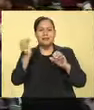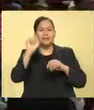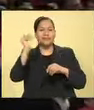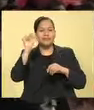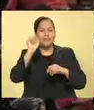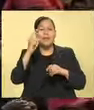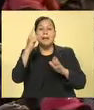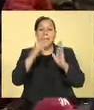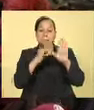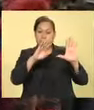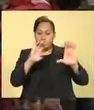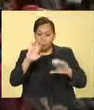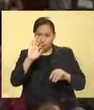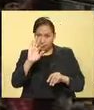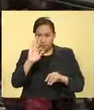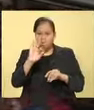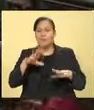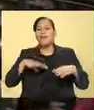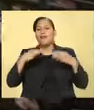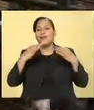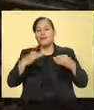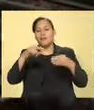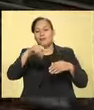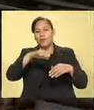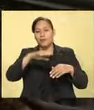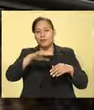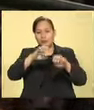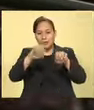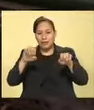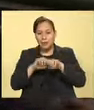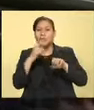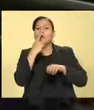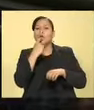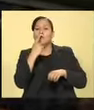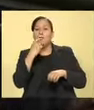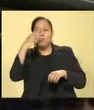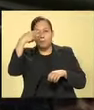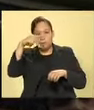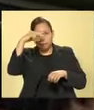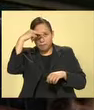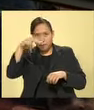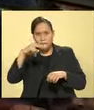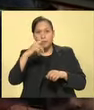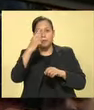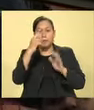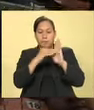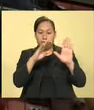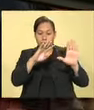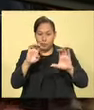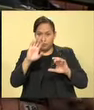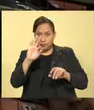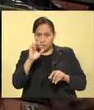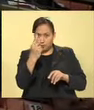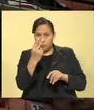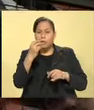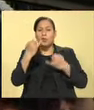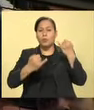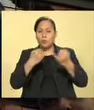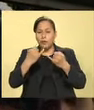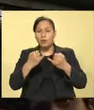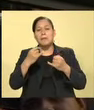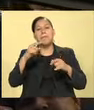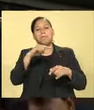En 1940 es cuando se funda el equipo Los Rojos de México. Y en el 1942 estaban jugando,